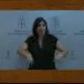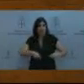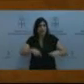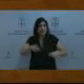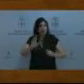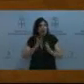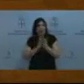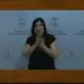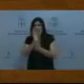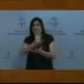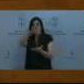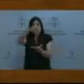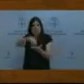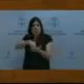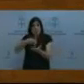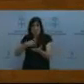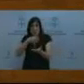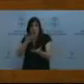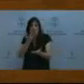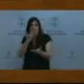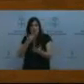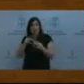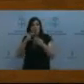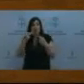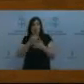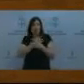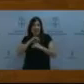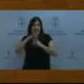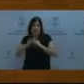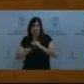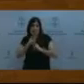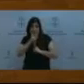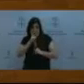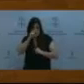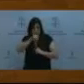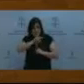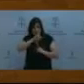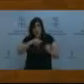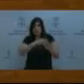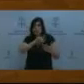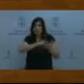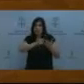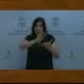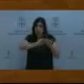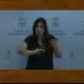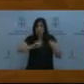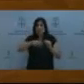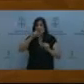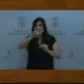Mareas. Durante este año 2018 se realizará el proyecto y a lo largo del año 2019 las obras de acondicionamiento.